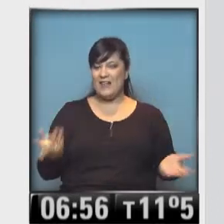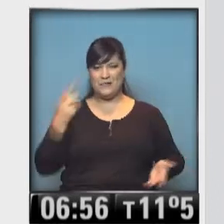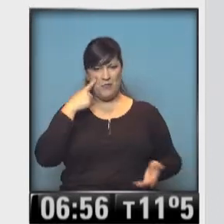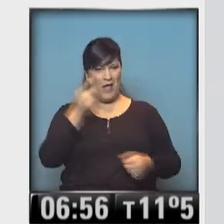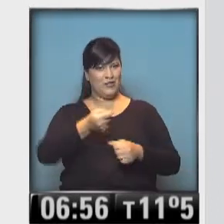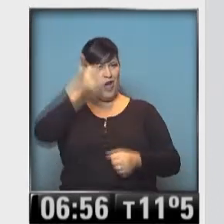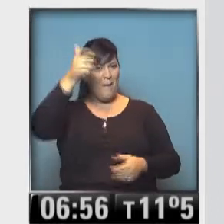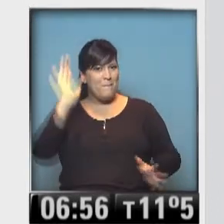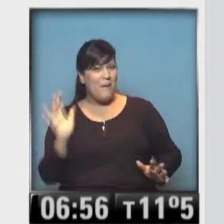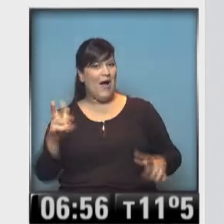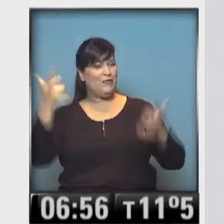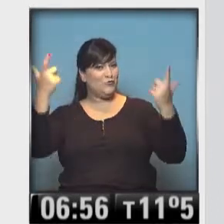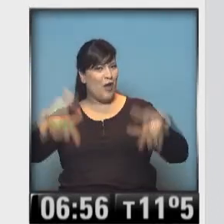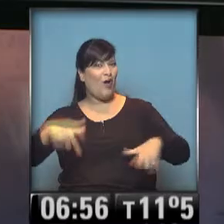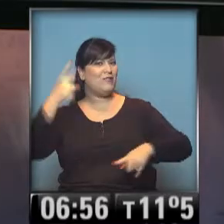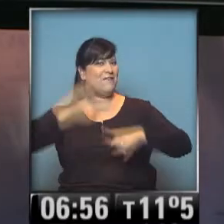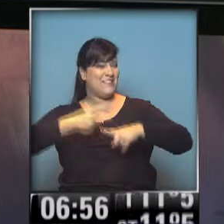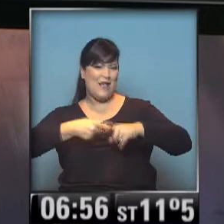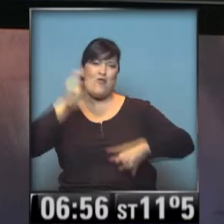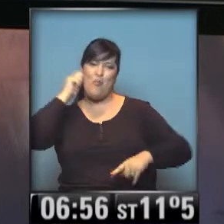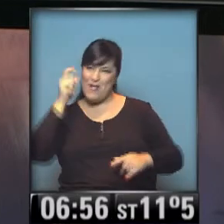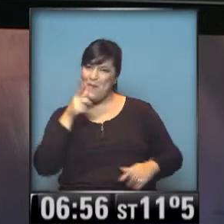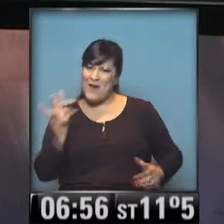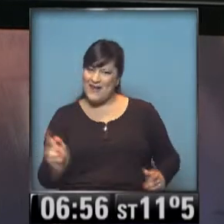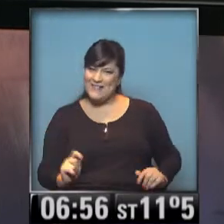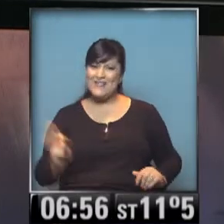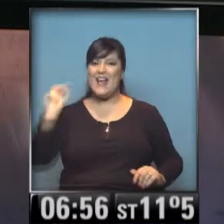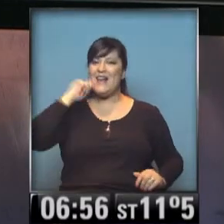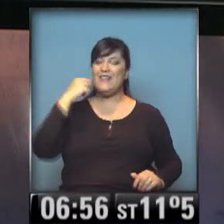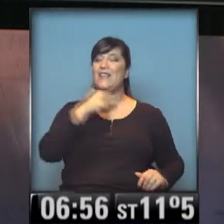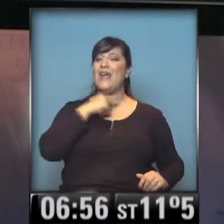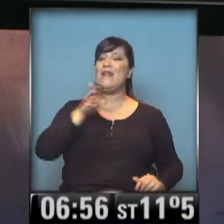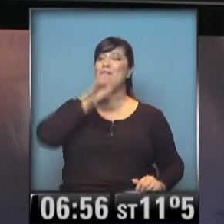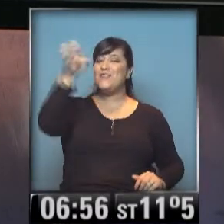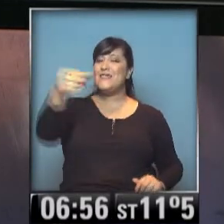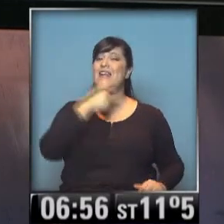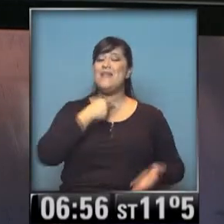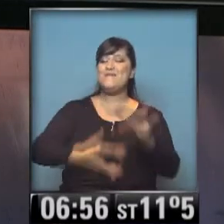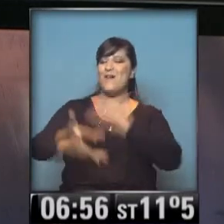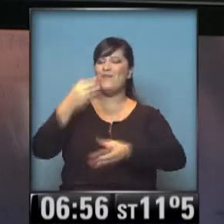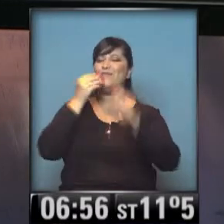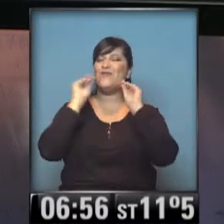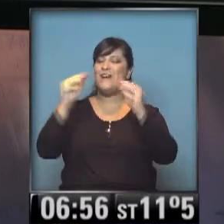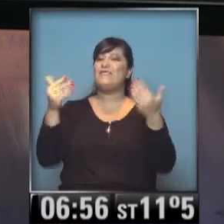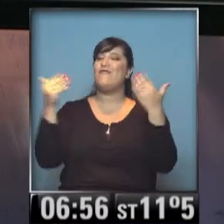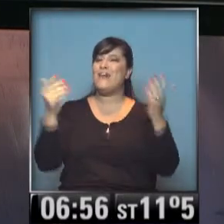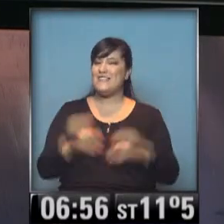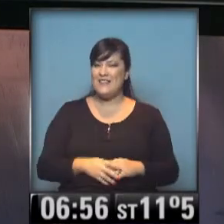tomando champán con torta. Estaban festejando un cumple. Uy, qué lindo. Queremos ir, queremos compartir. Besos,